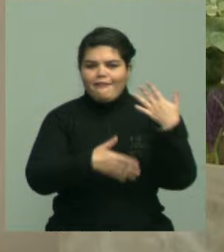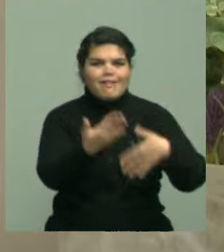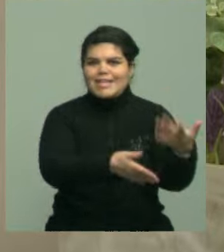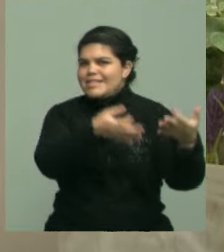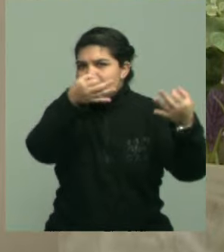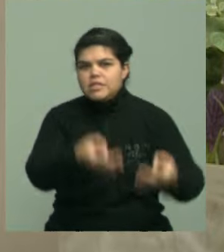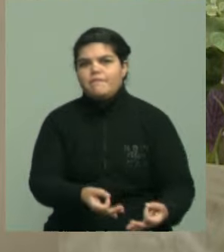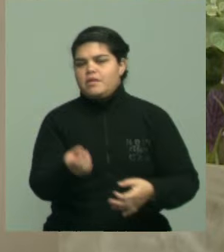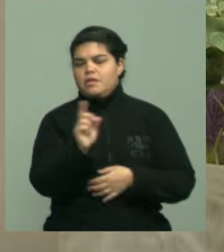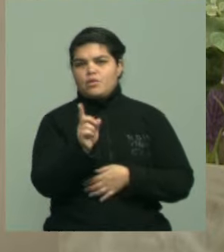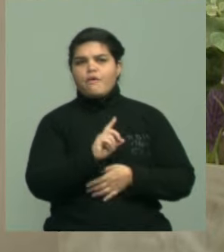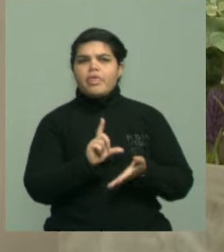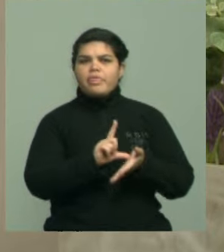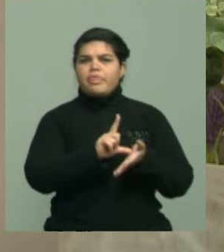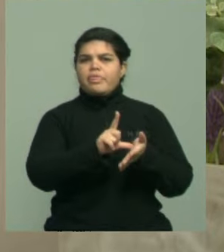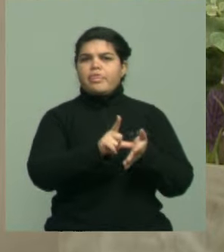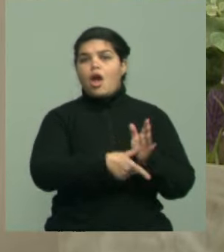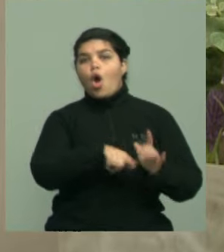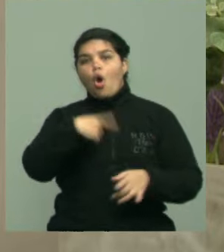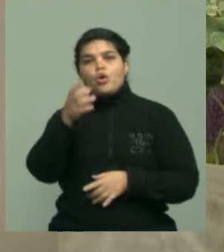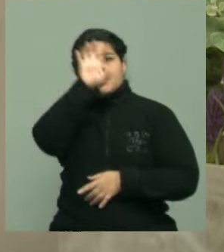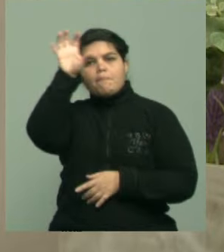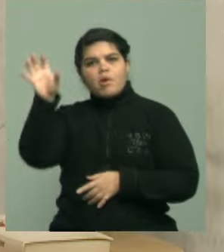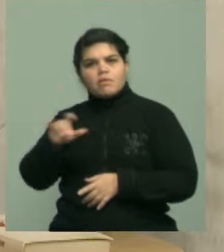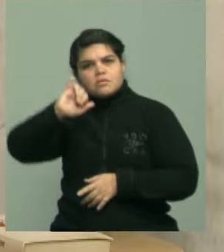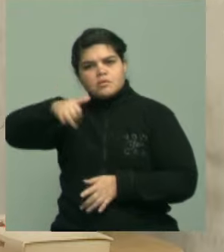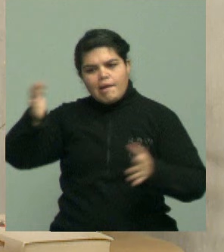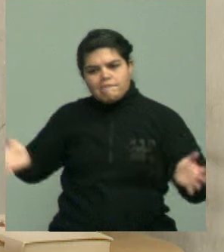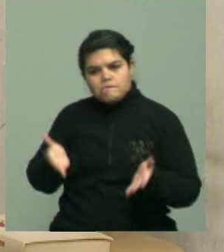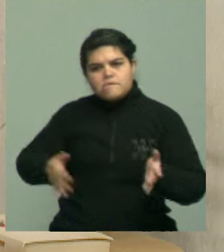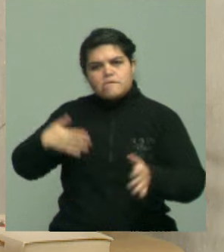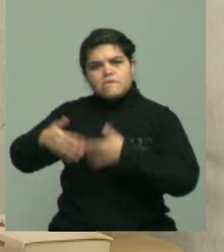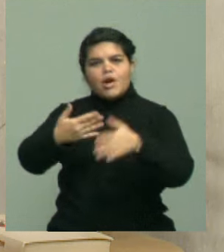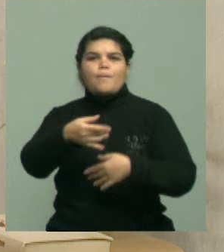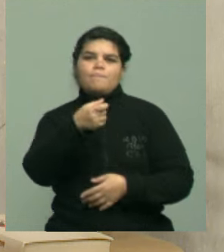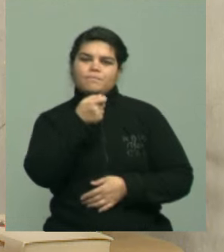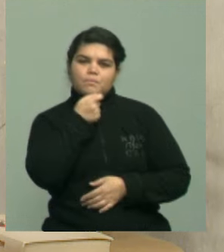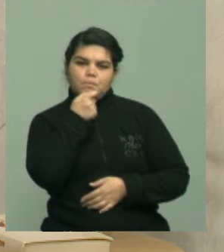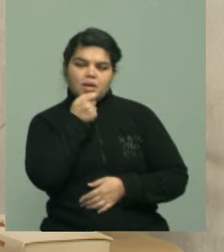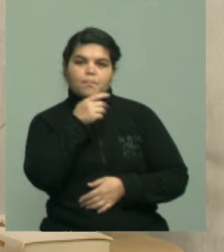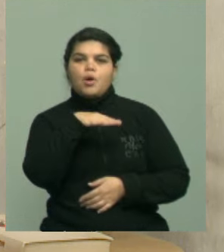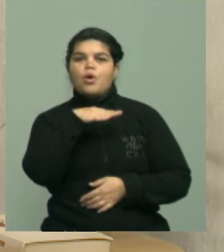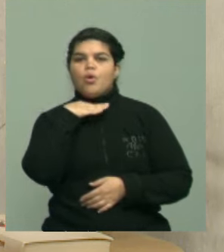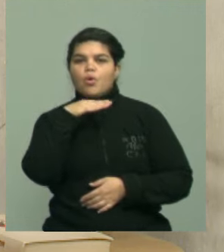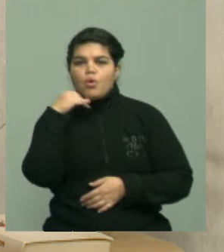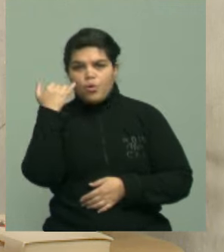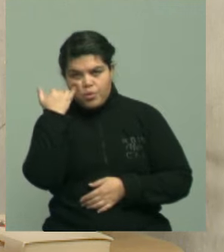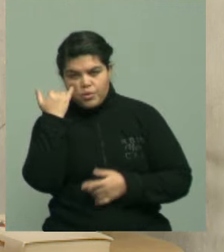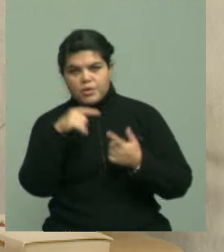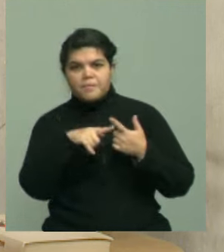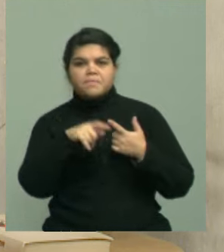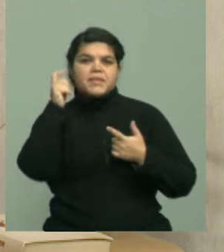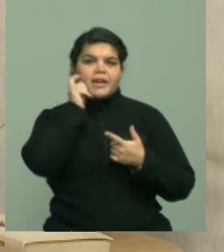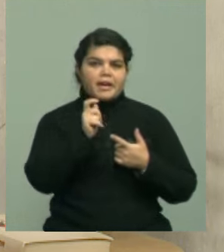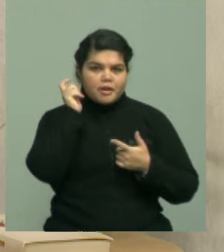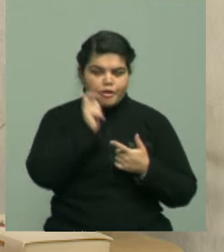ritmo. Y esto lo digo porque hay otras provincias que han avanzado mucho. Bueno, sí, Jujuy es un ejemplo. Jujuy, La Rioja, pero esas provincias